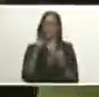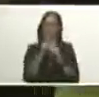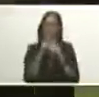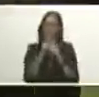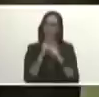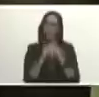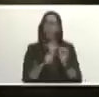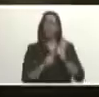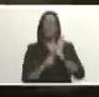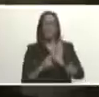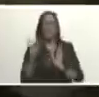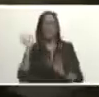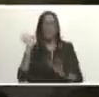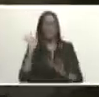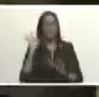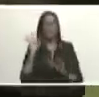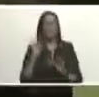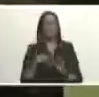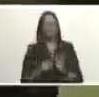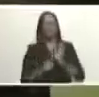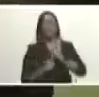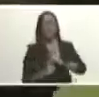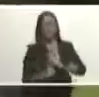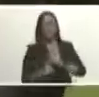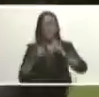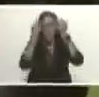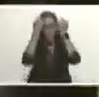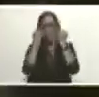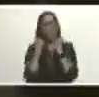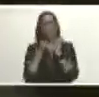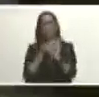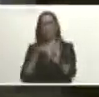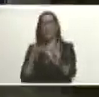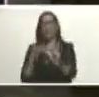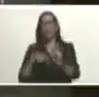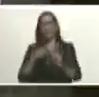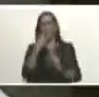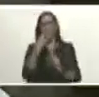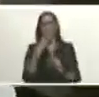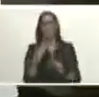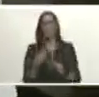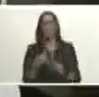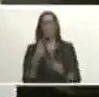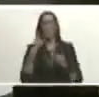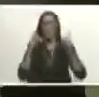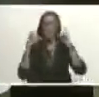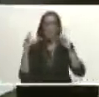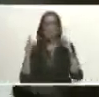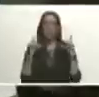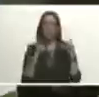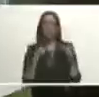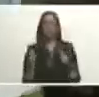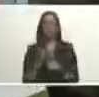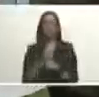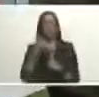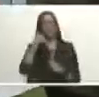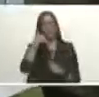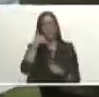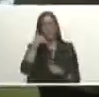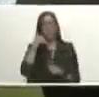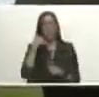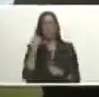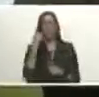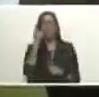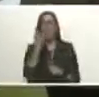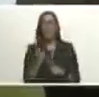una exposición etnográfica también de las guarimbas. Aquí puede ver, mi comandante en jefe, unas fotografías obtenidas de un teléfono de una